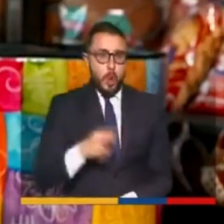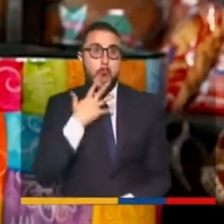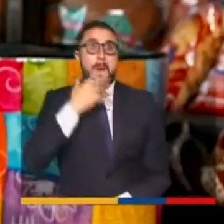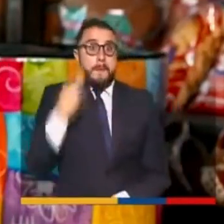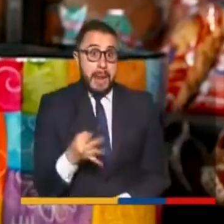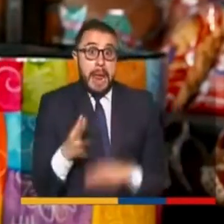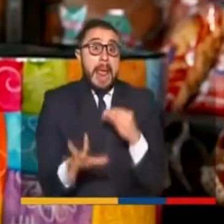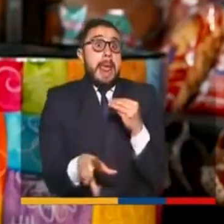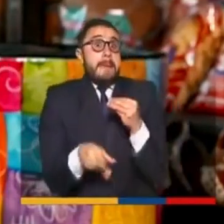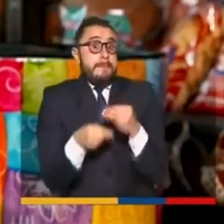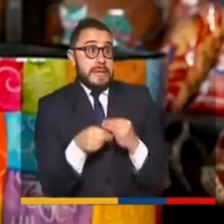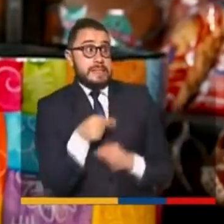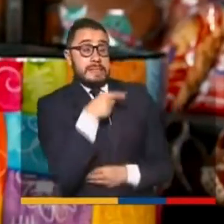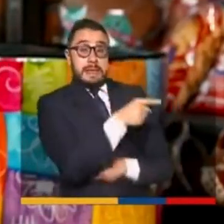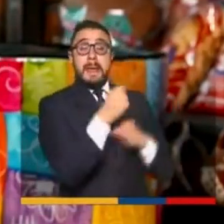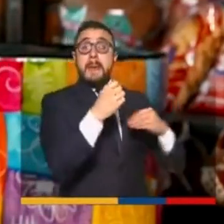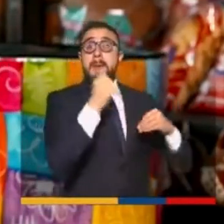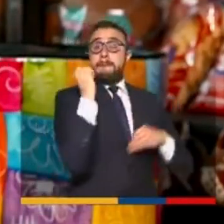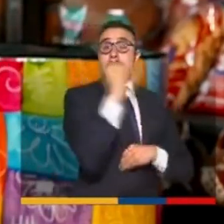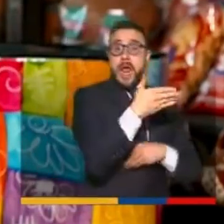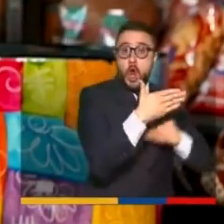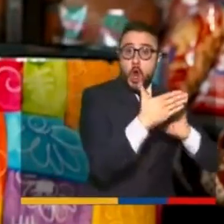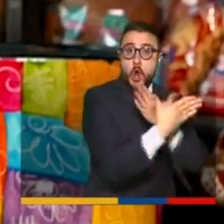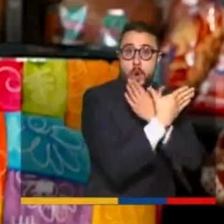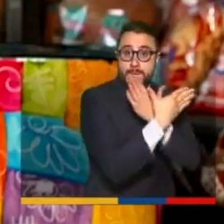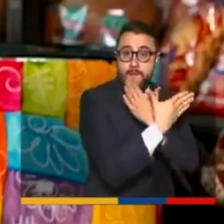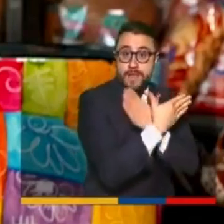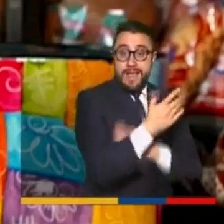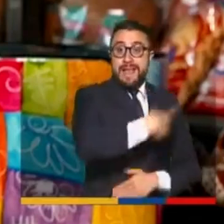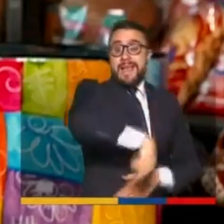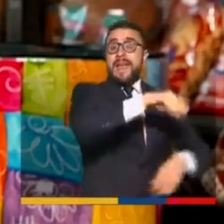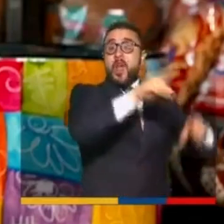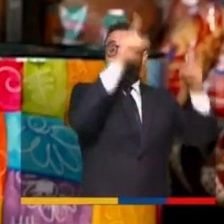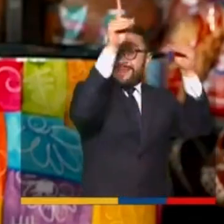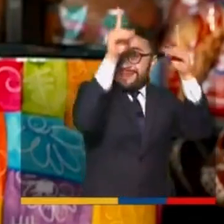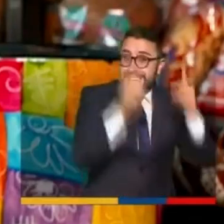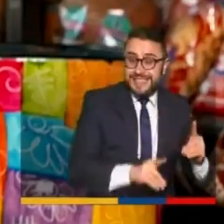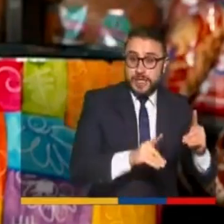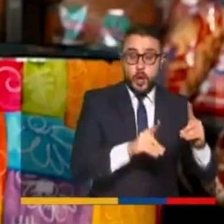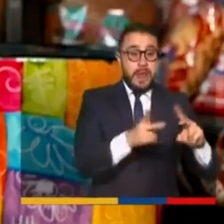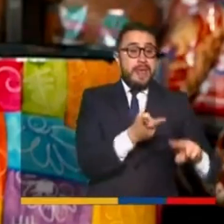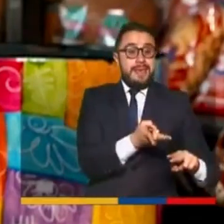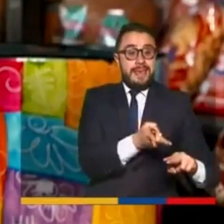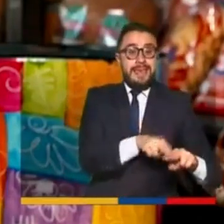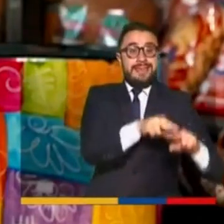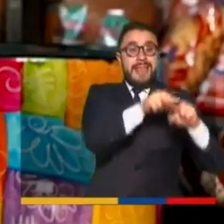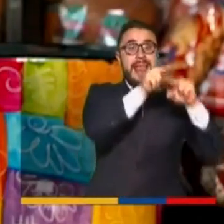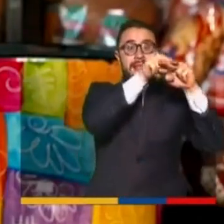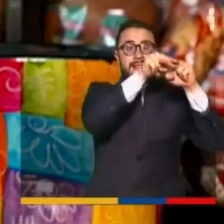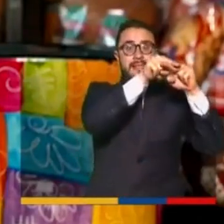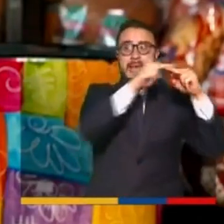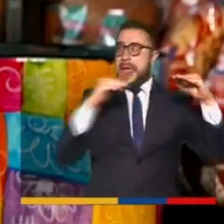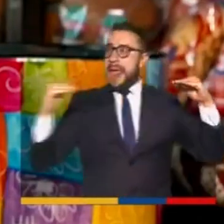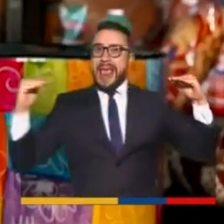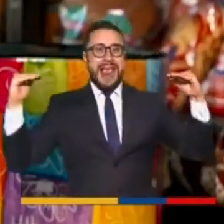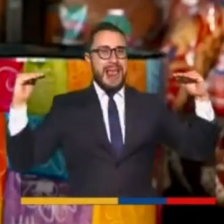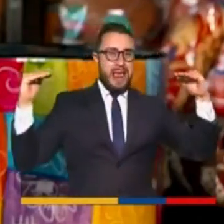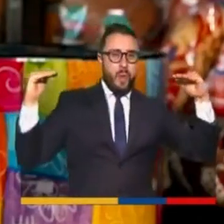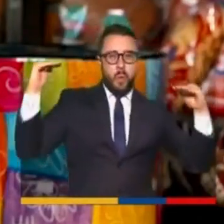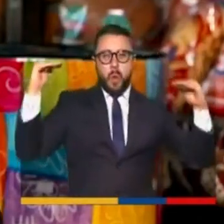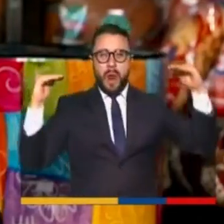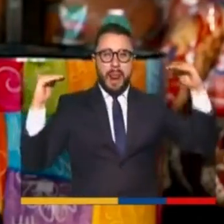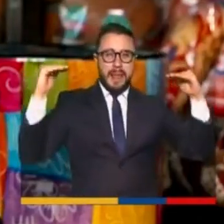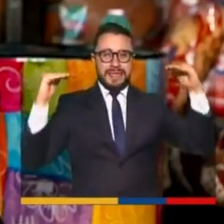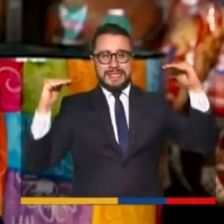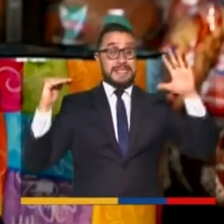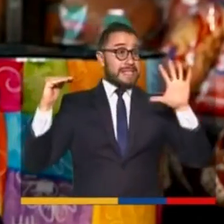de la República pone la tasa de interés en una cifra cercana a ese tipo de inflación